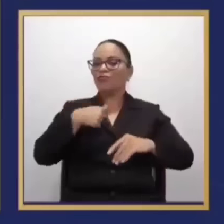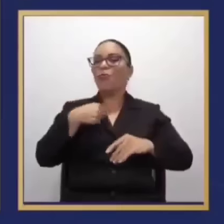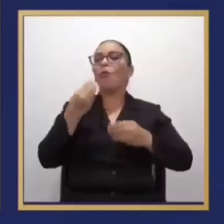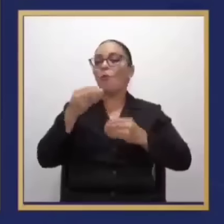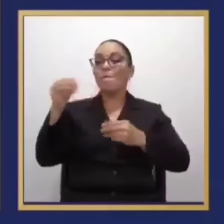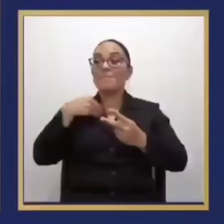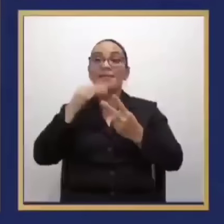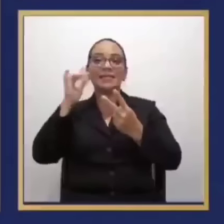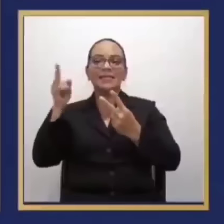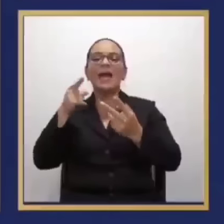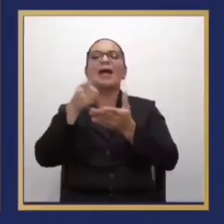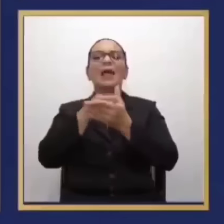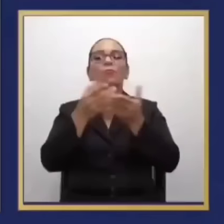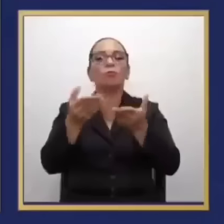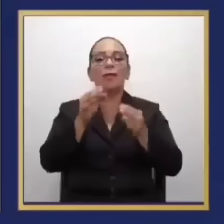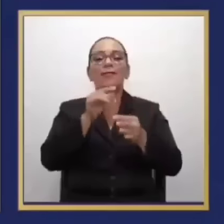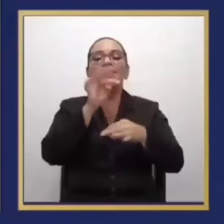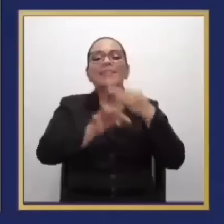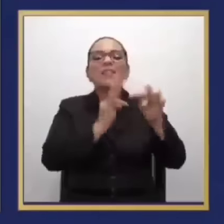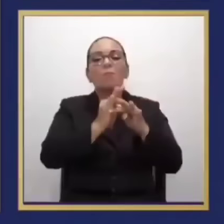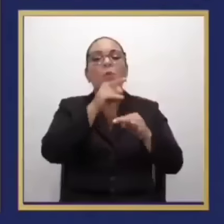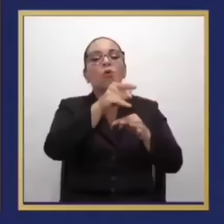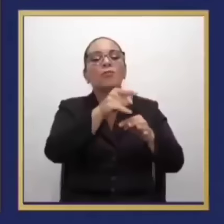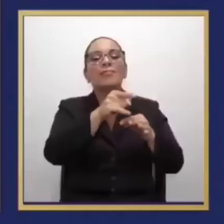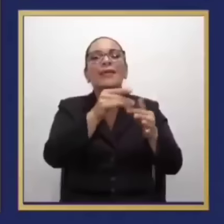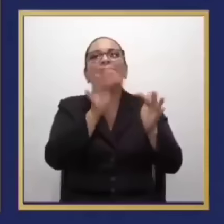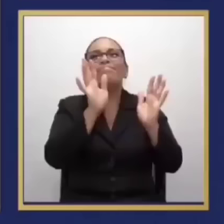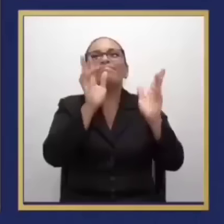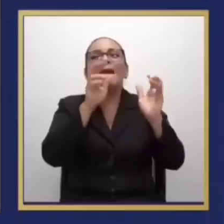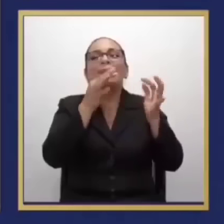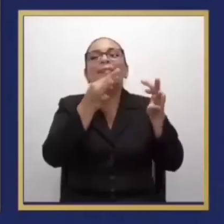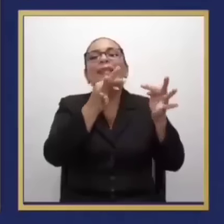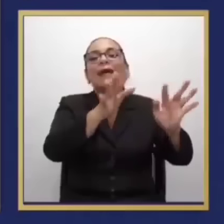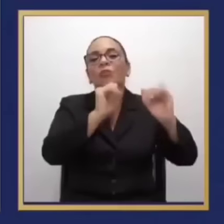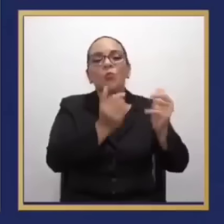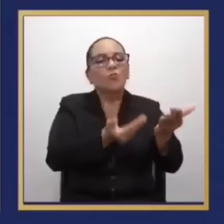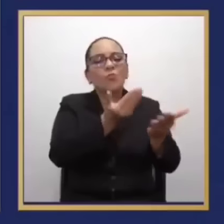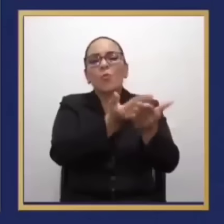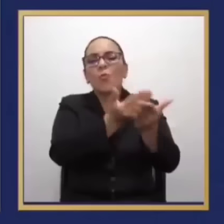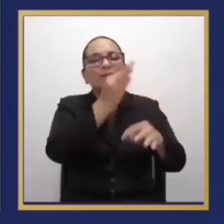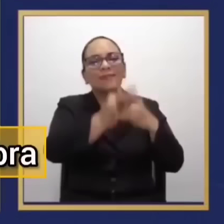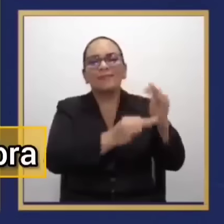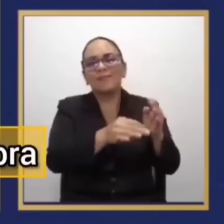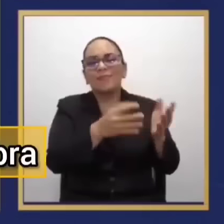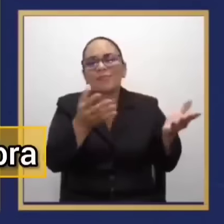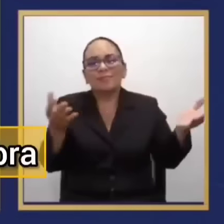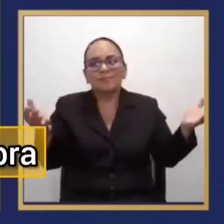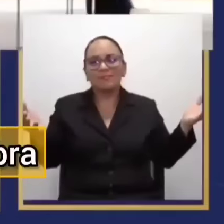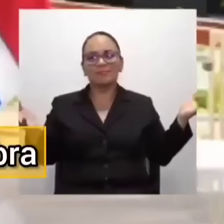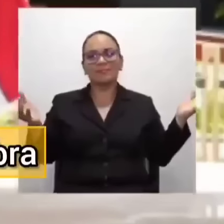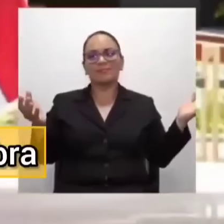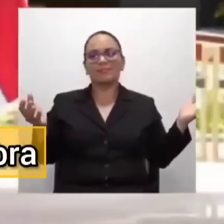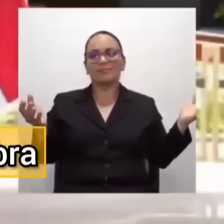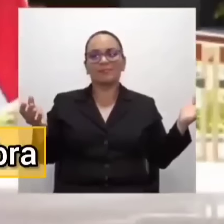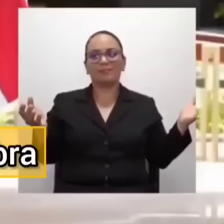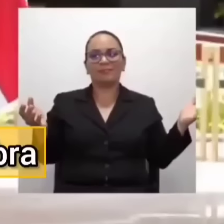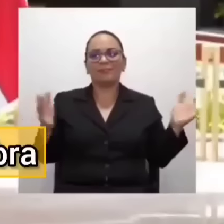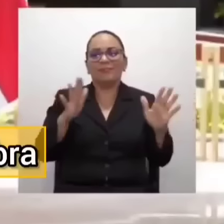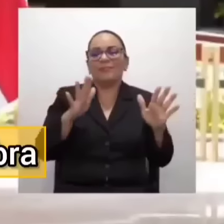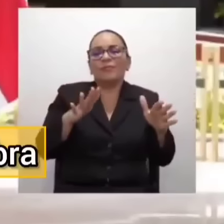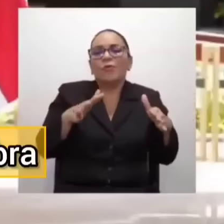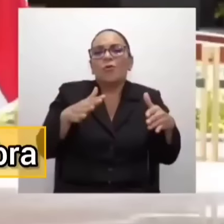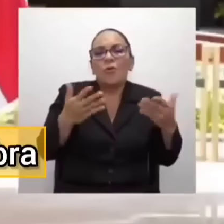ese tipo de tratos, ese tipo de propuestas de cómo alguien le